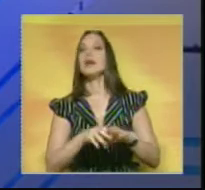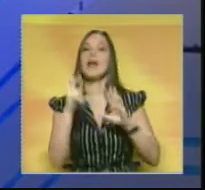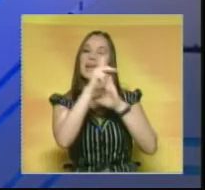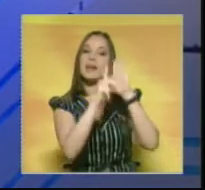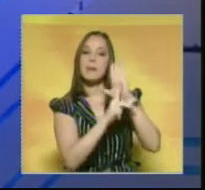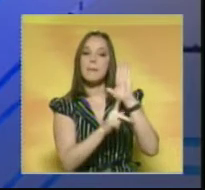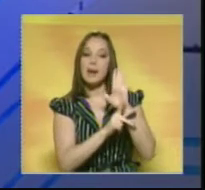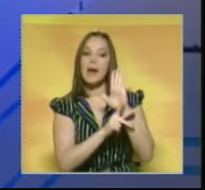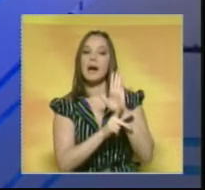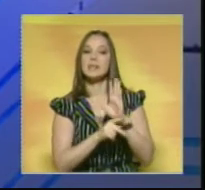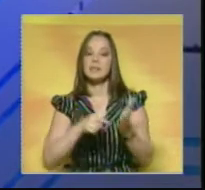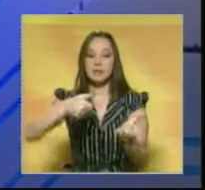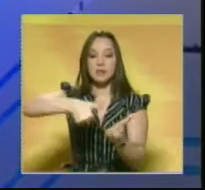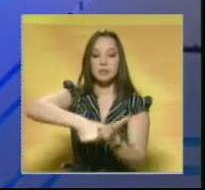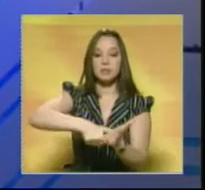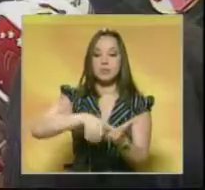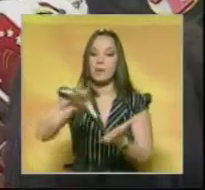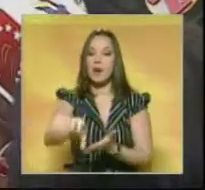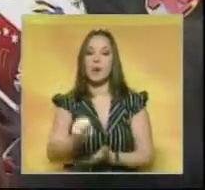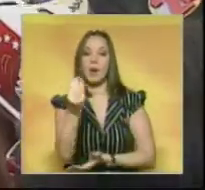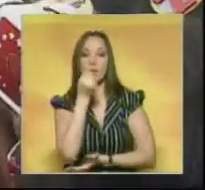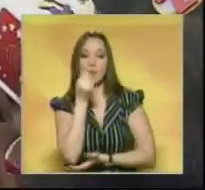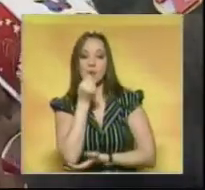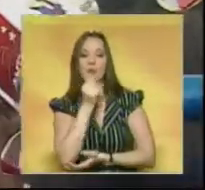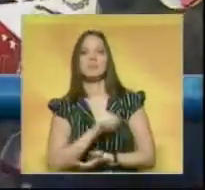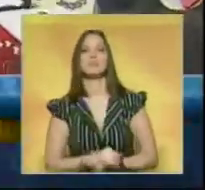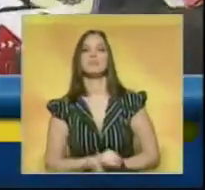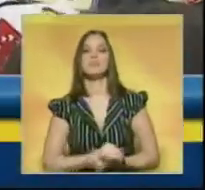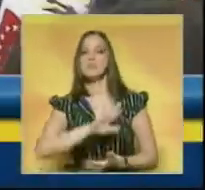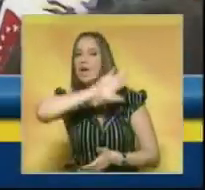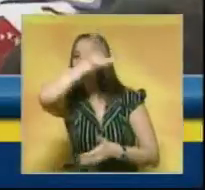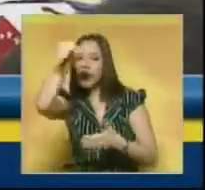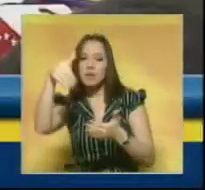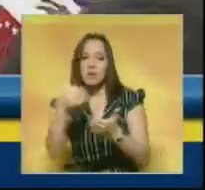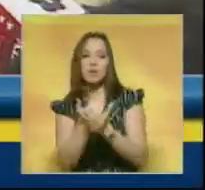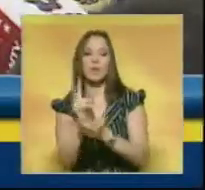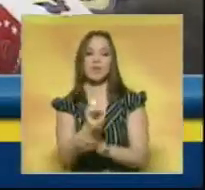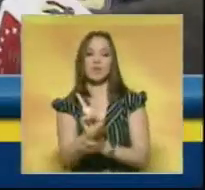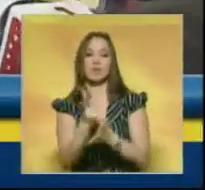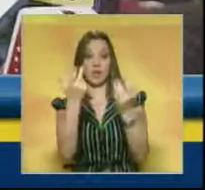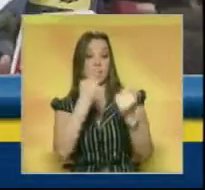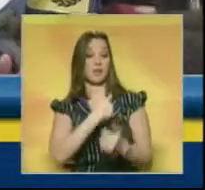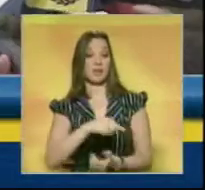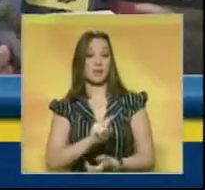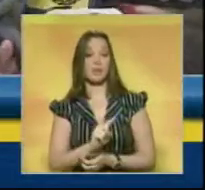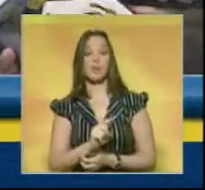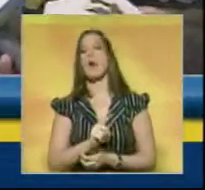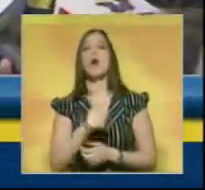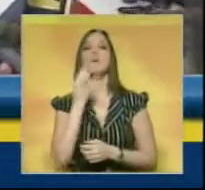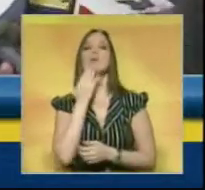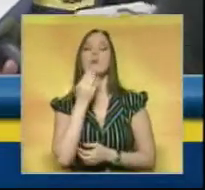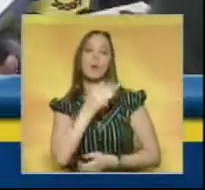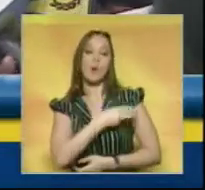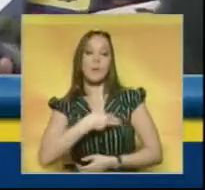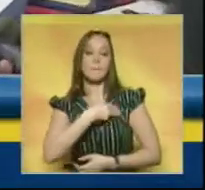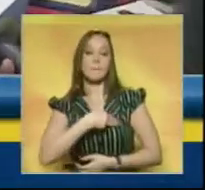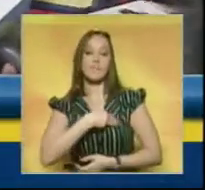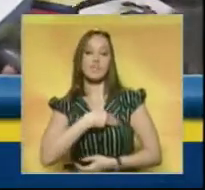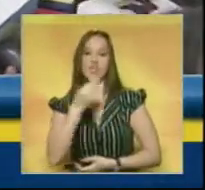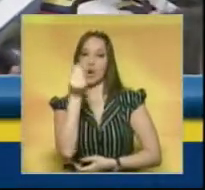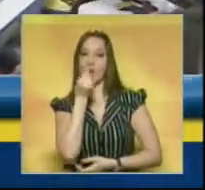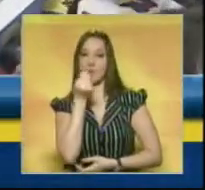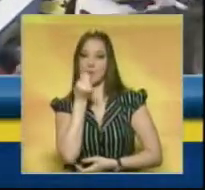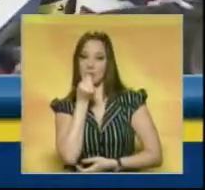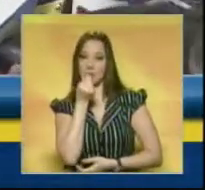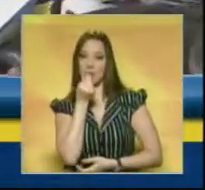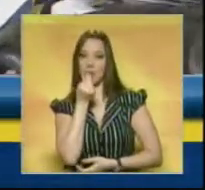impulsar el sistema biométrico en el país. A nivel nacional tenemos un registro en la misión alimentación, en la red de distribución de